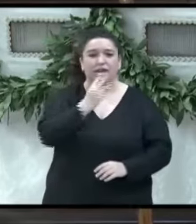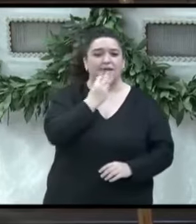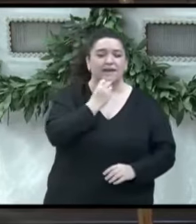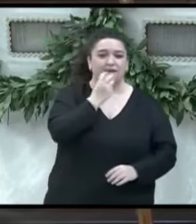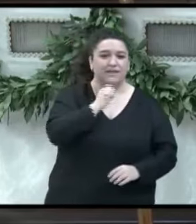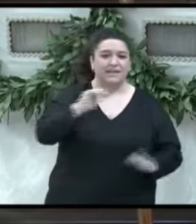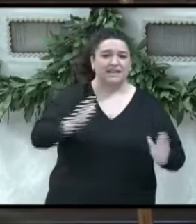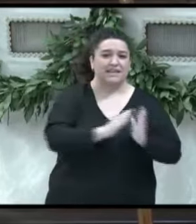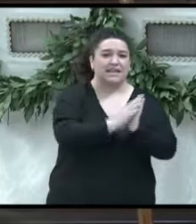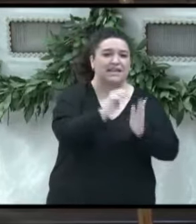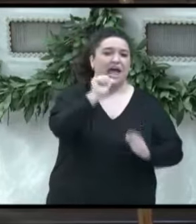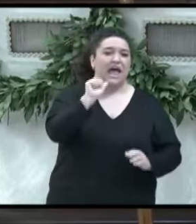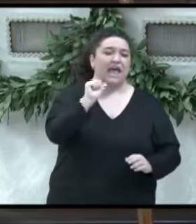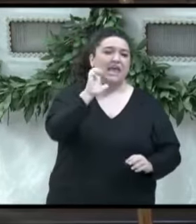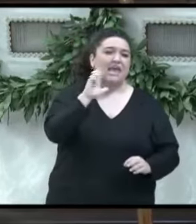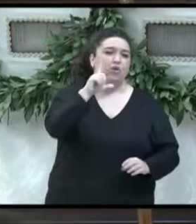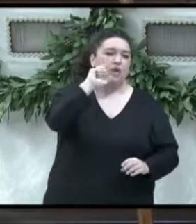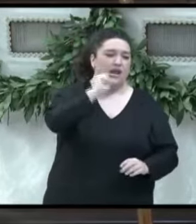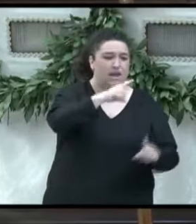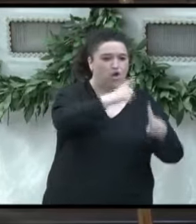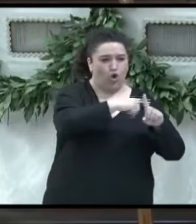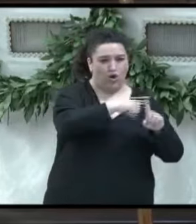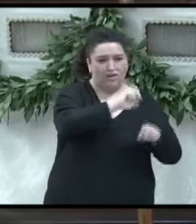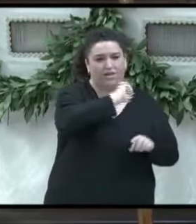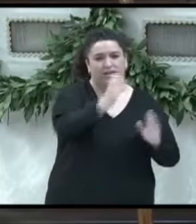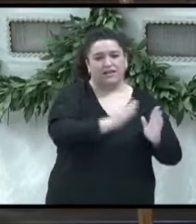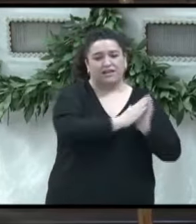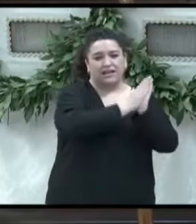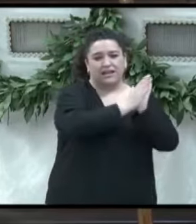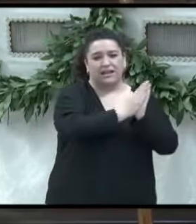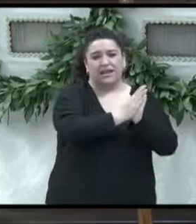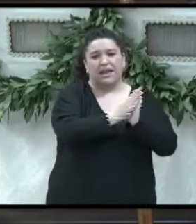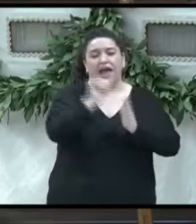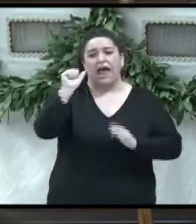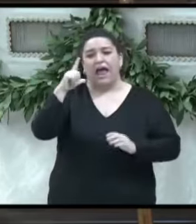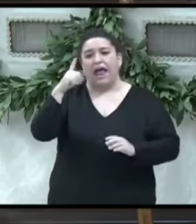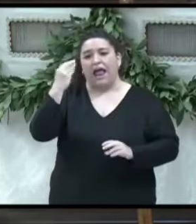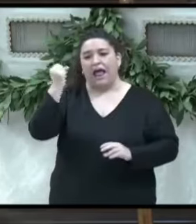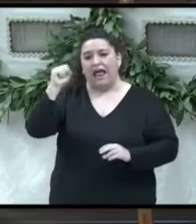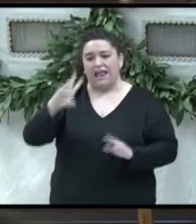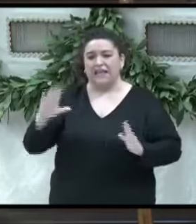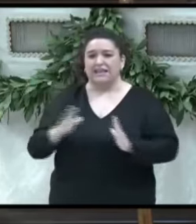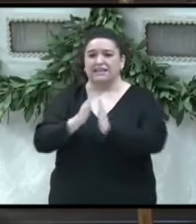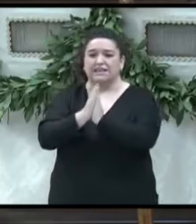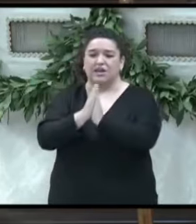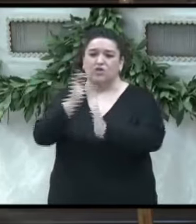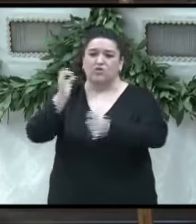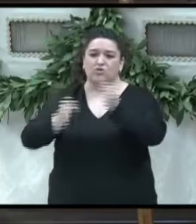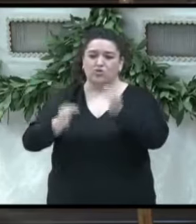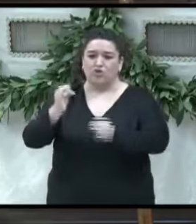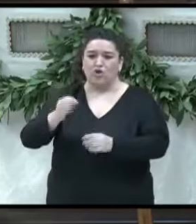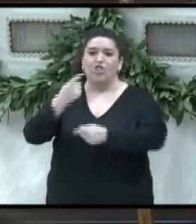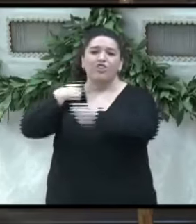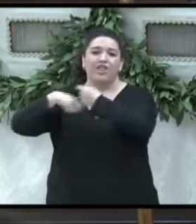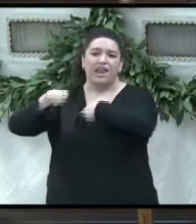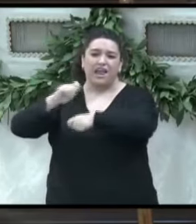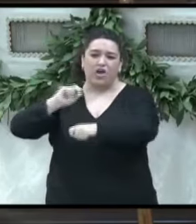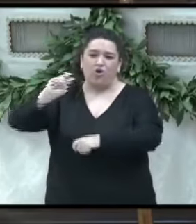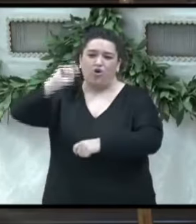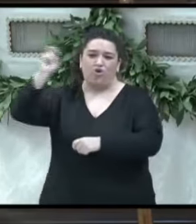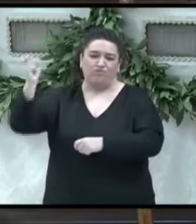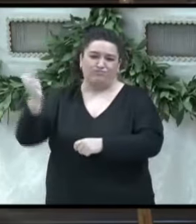Eulalia en Toledo Santa leocadia en Alcalá los santos justo y pastor en Zaragoza